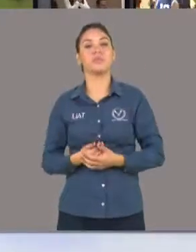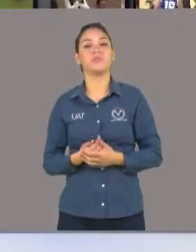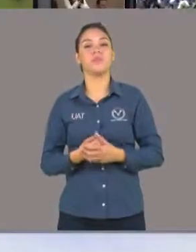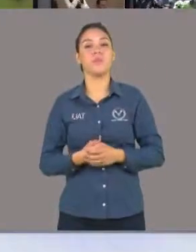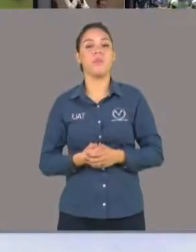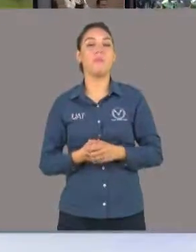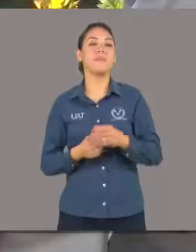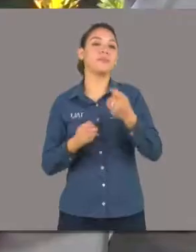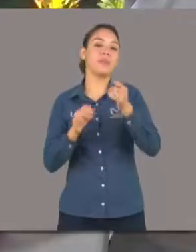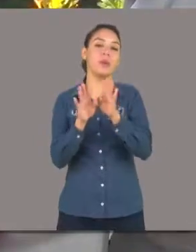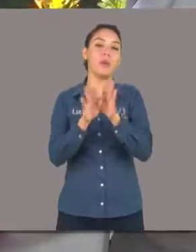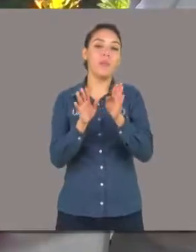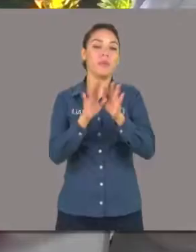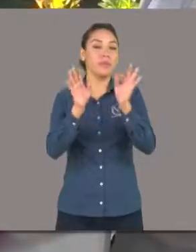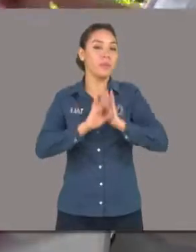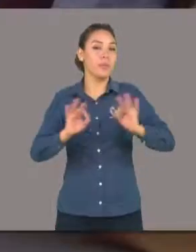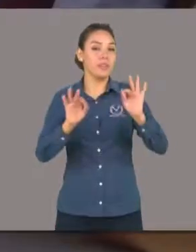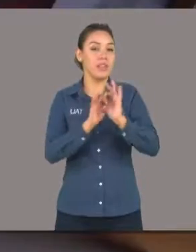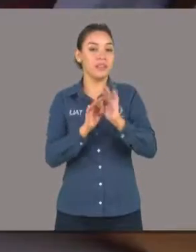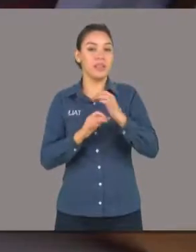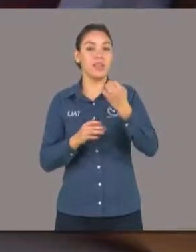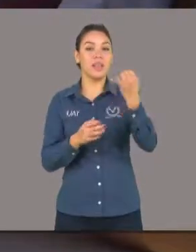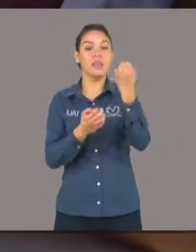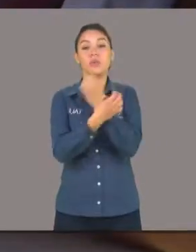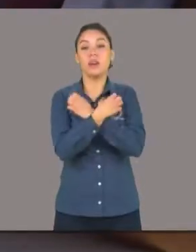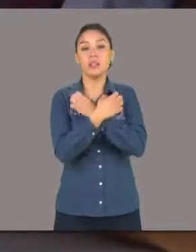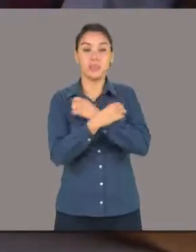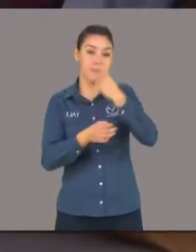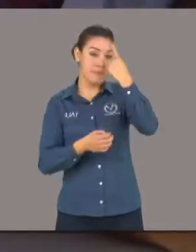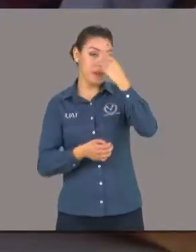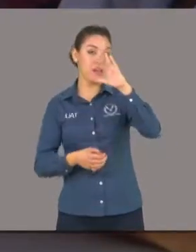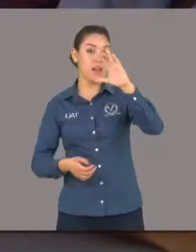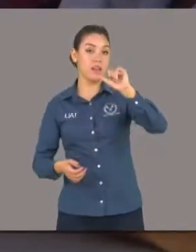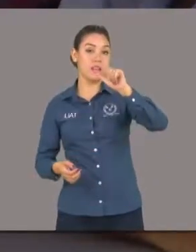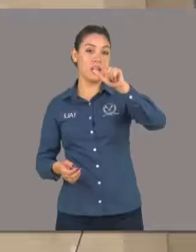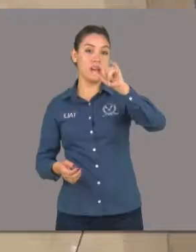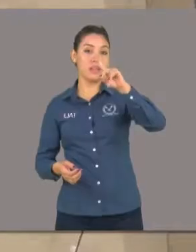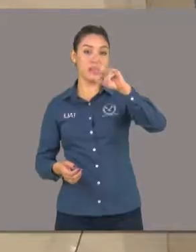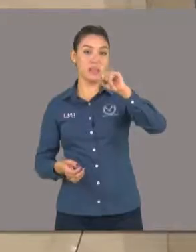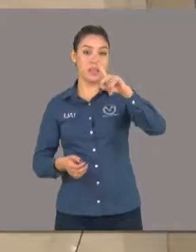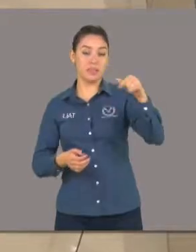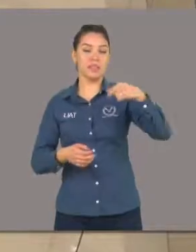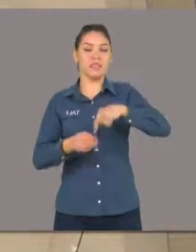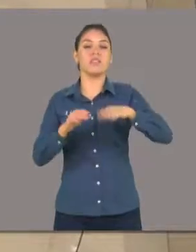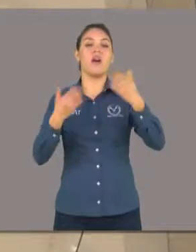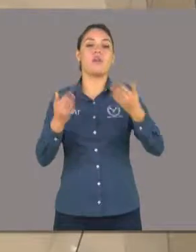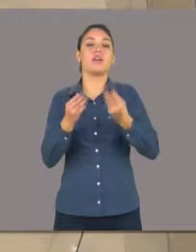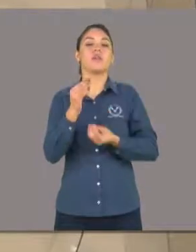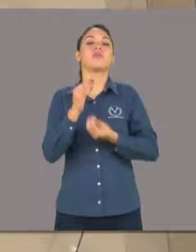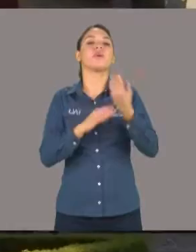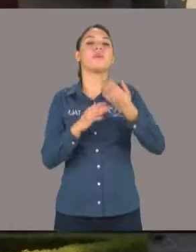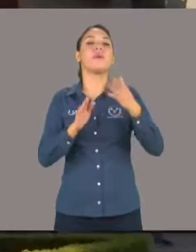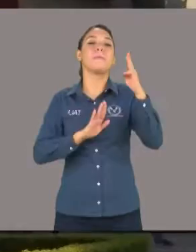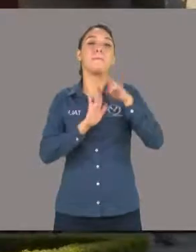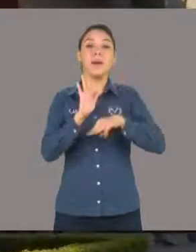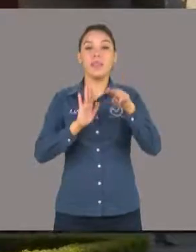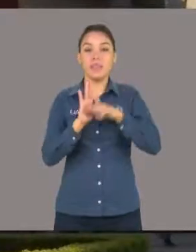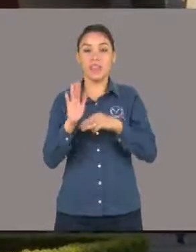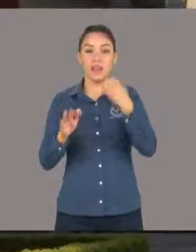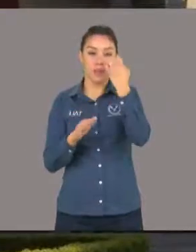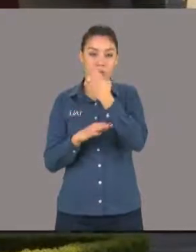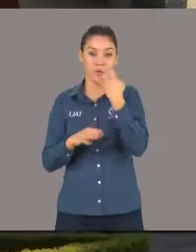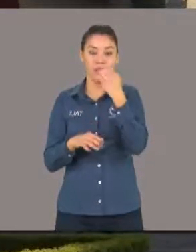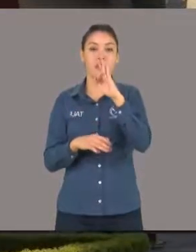habla su director. Al considerar a la educación de calidad como su principal objetivo para el presente año, la Unidad Académica Multidisciplinaria Amante de la